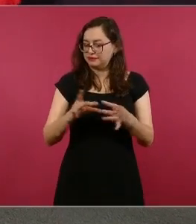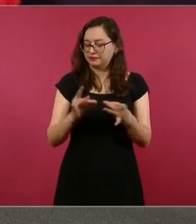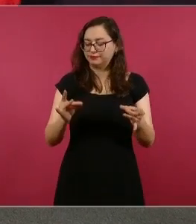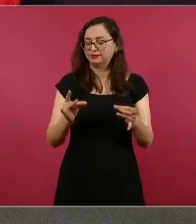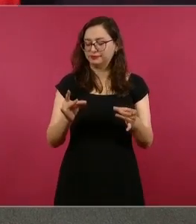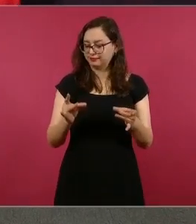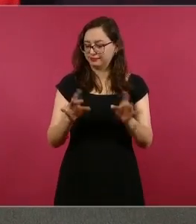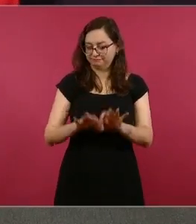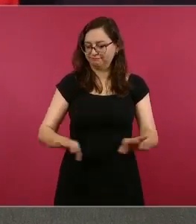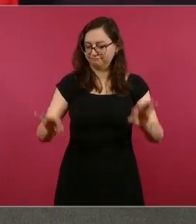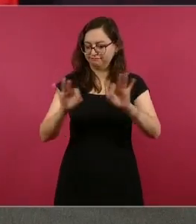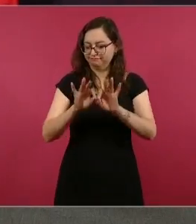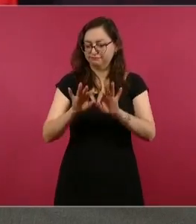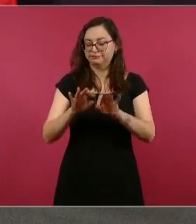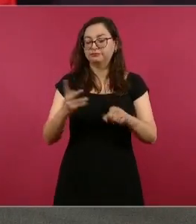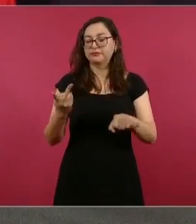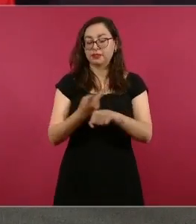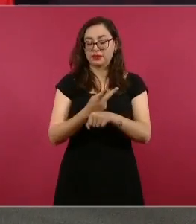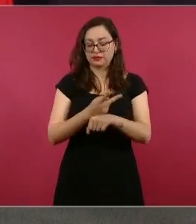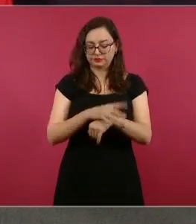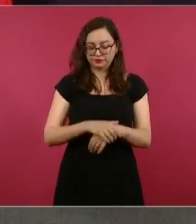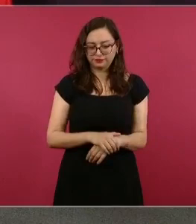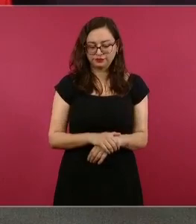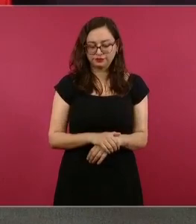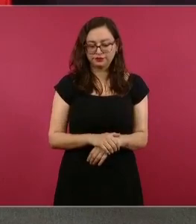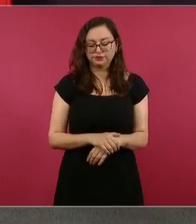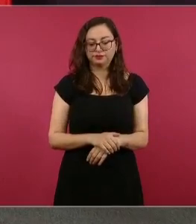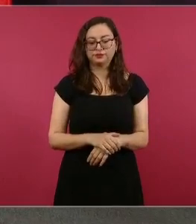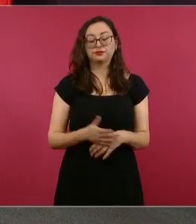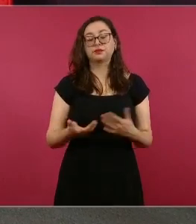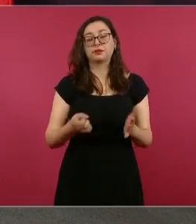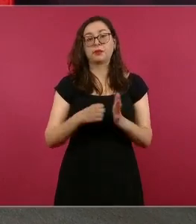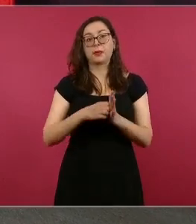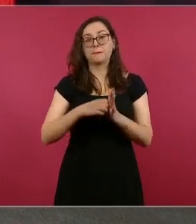de que la contaminación en Monterrey